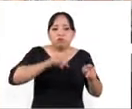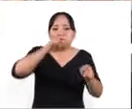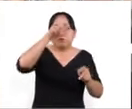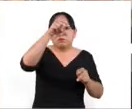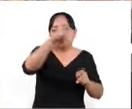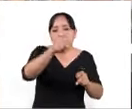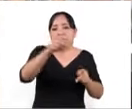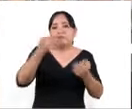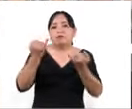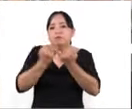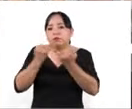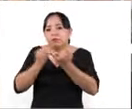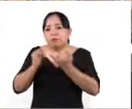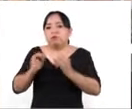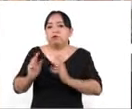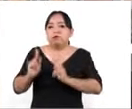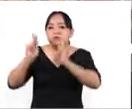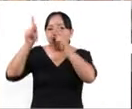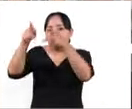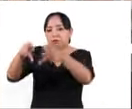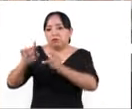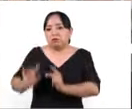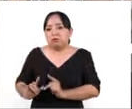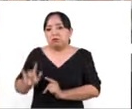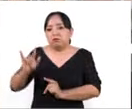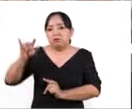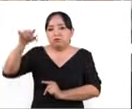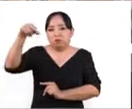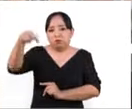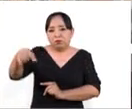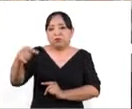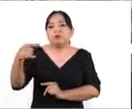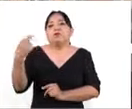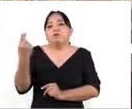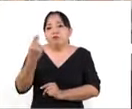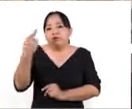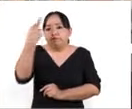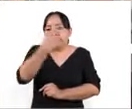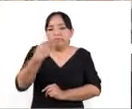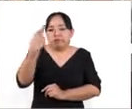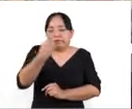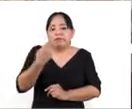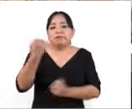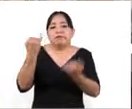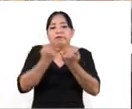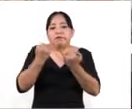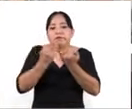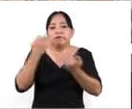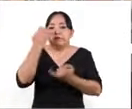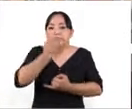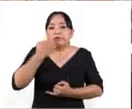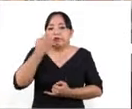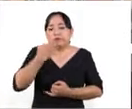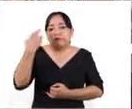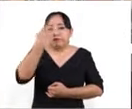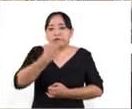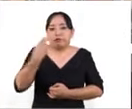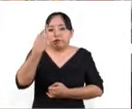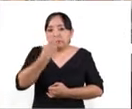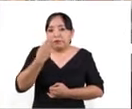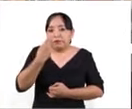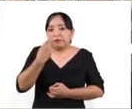vehiculares, y también salen supervisores a revisar escuelas y cualquier reporte que tengamos.